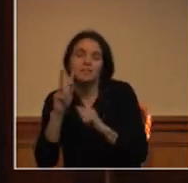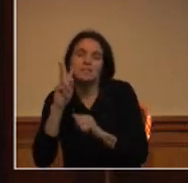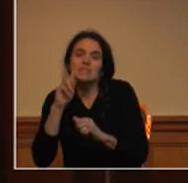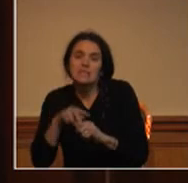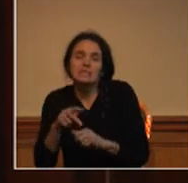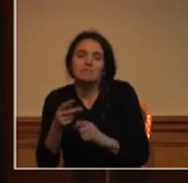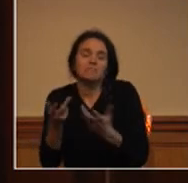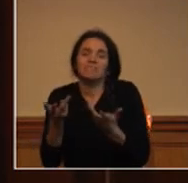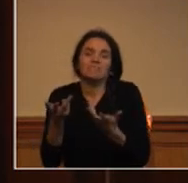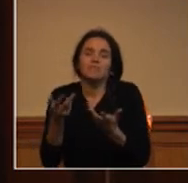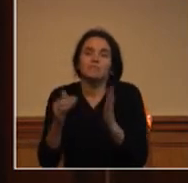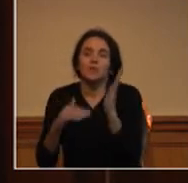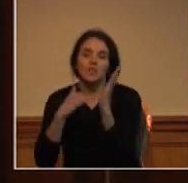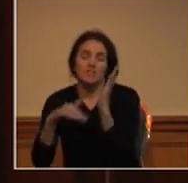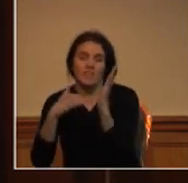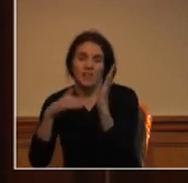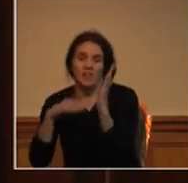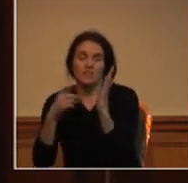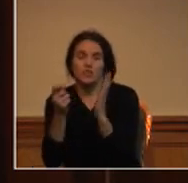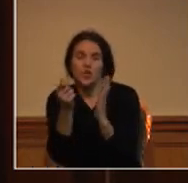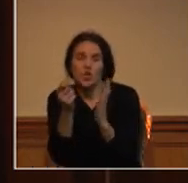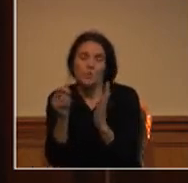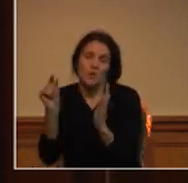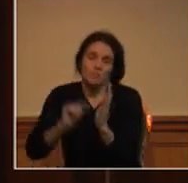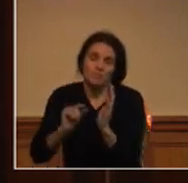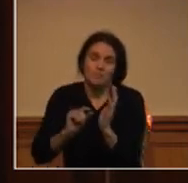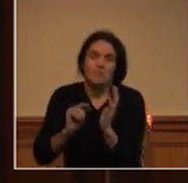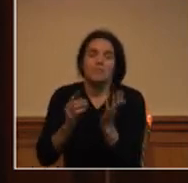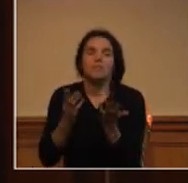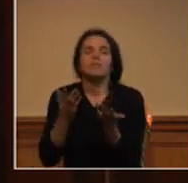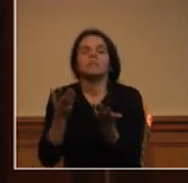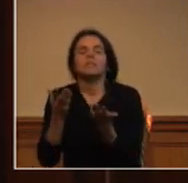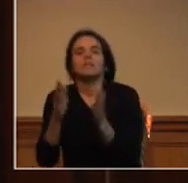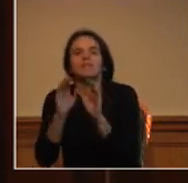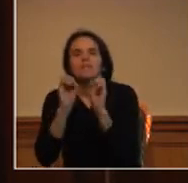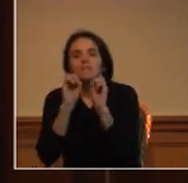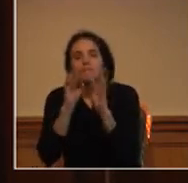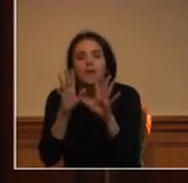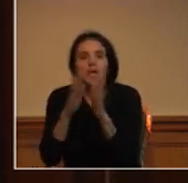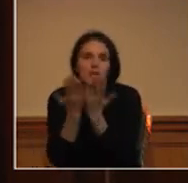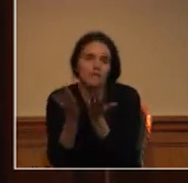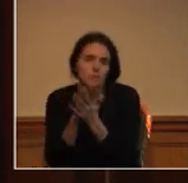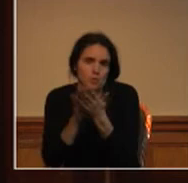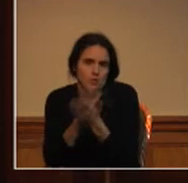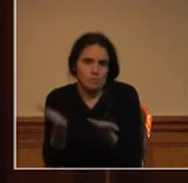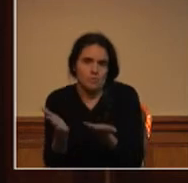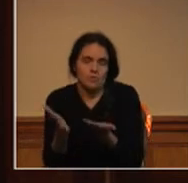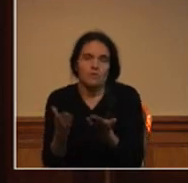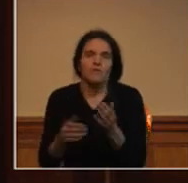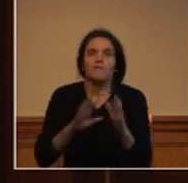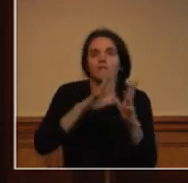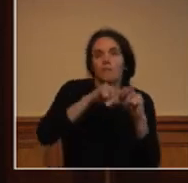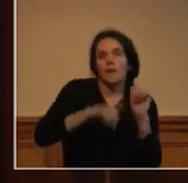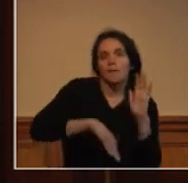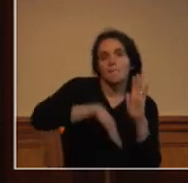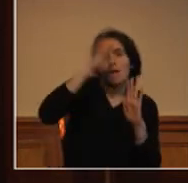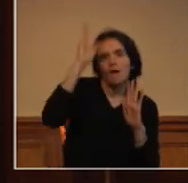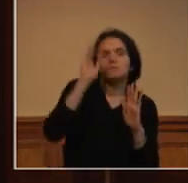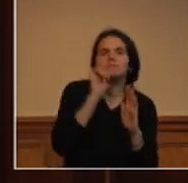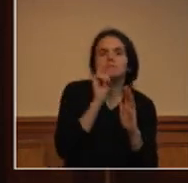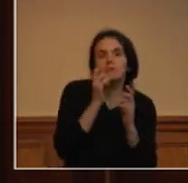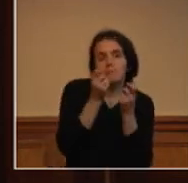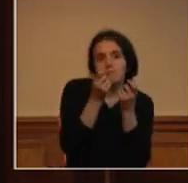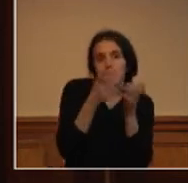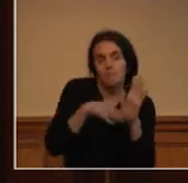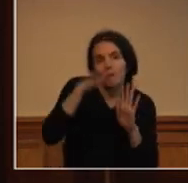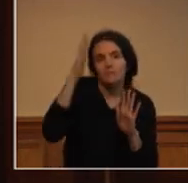tienen menos de 10 libros versus las familias más aventajadas, donde las familias pueden tener